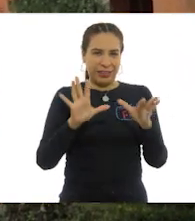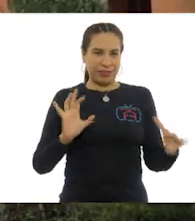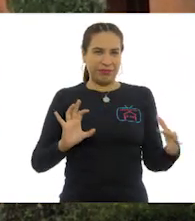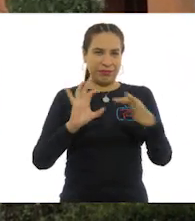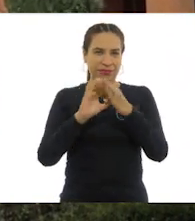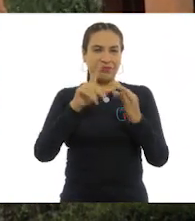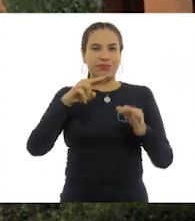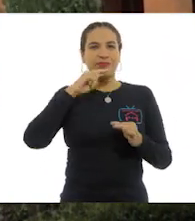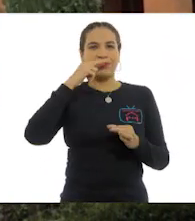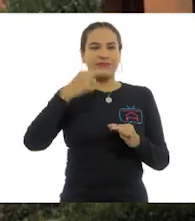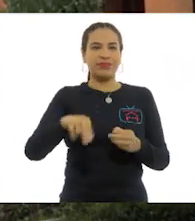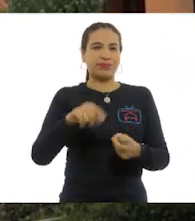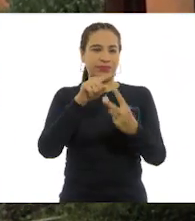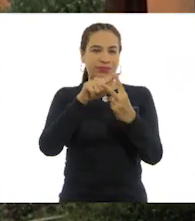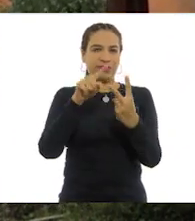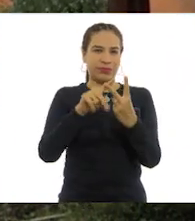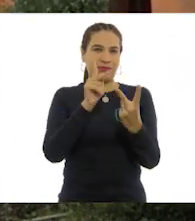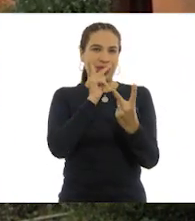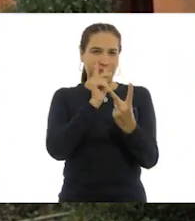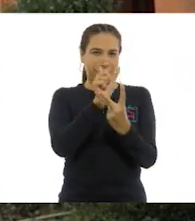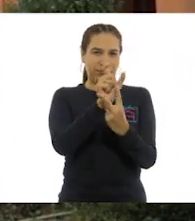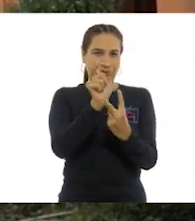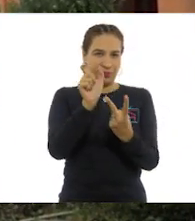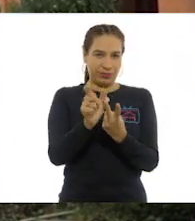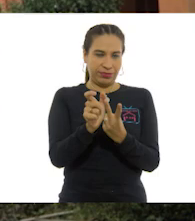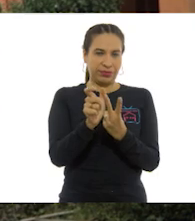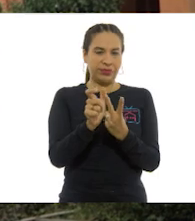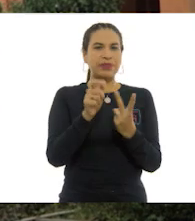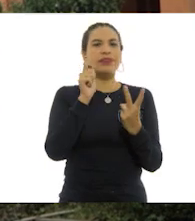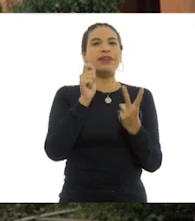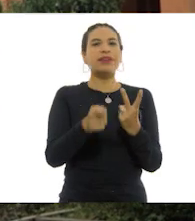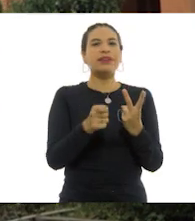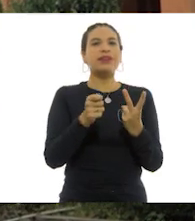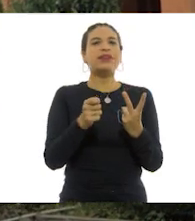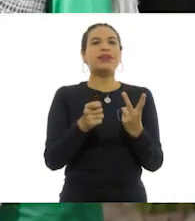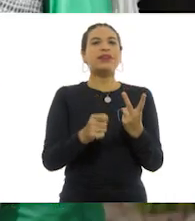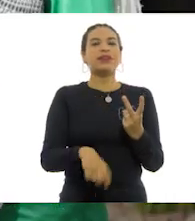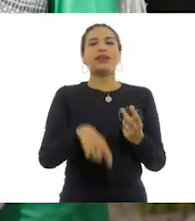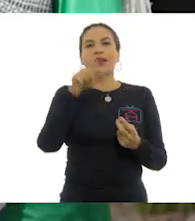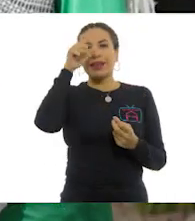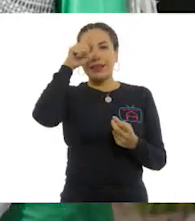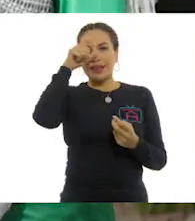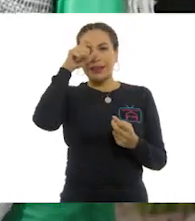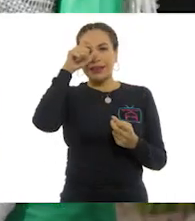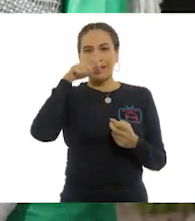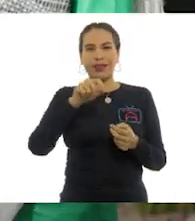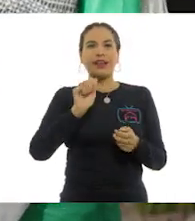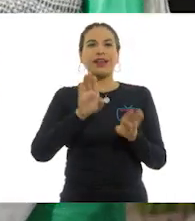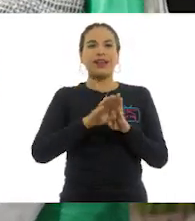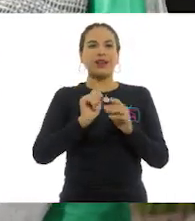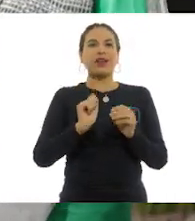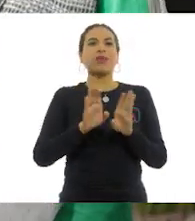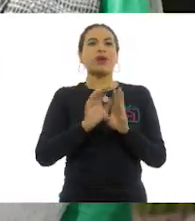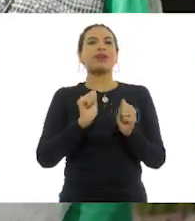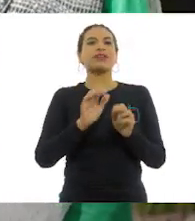el náhuatl, estas dos acepciones, quiere decir águila de cuello